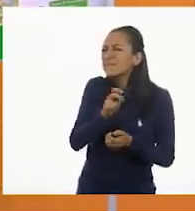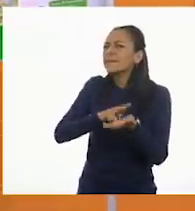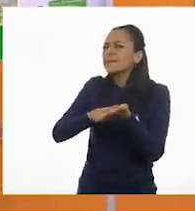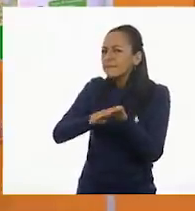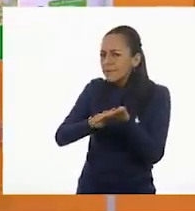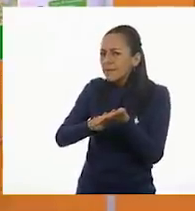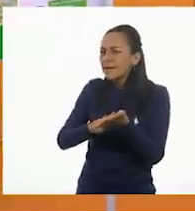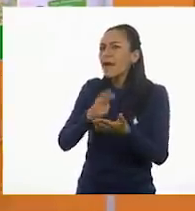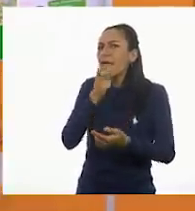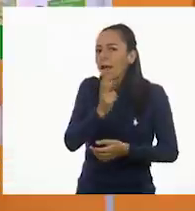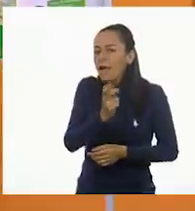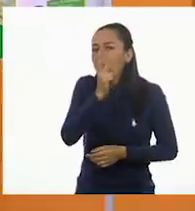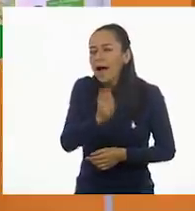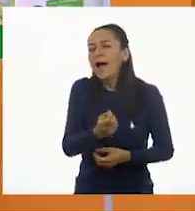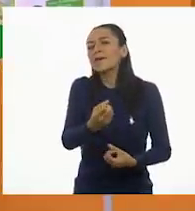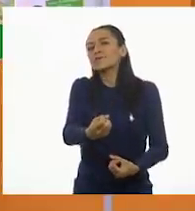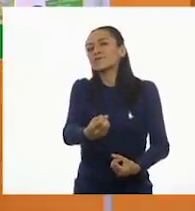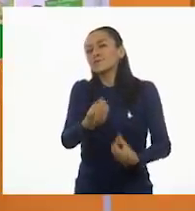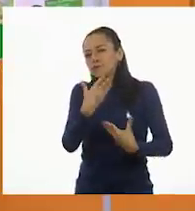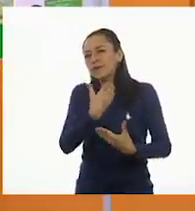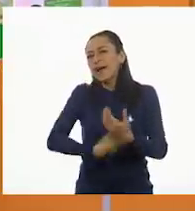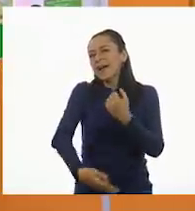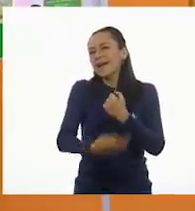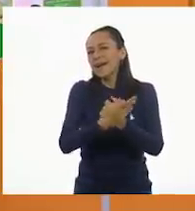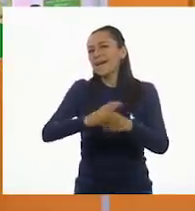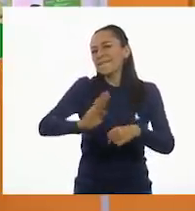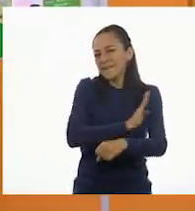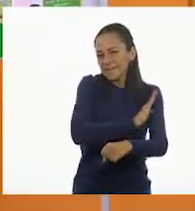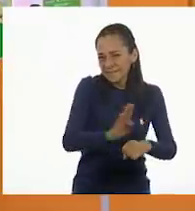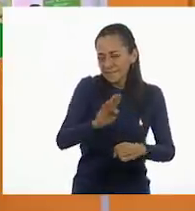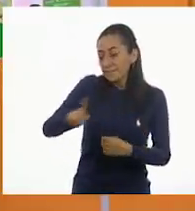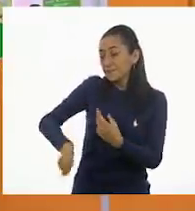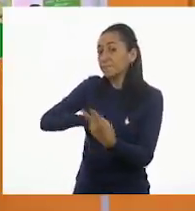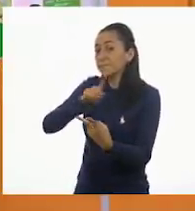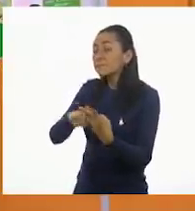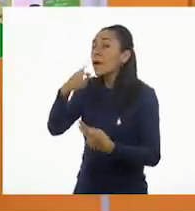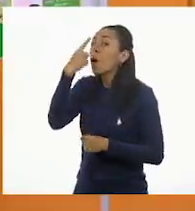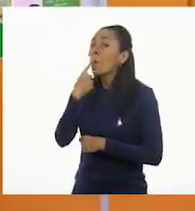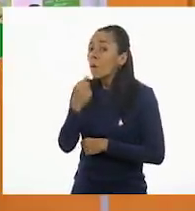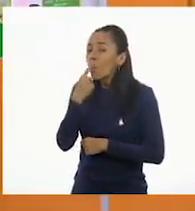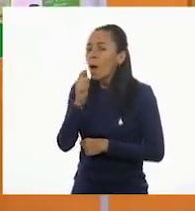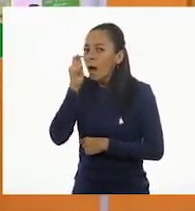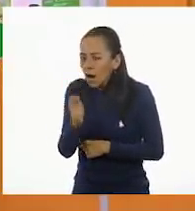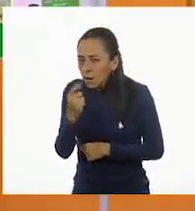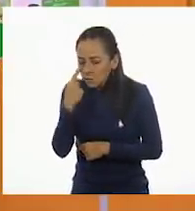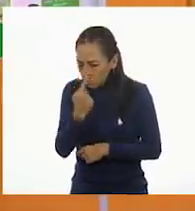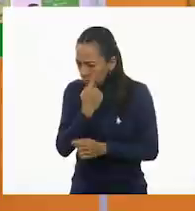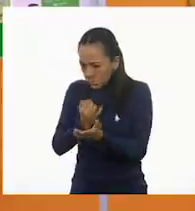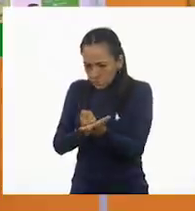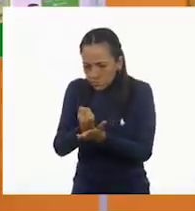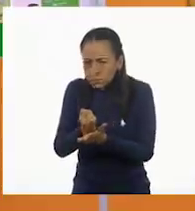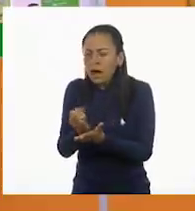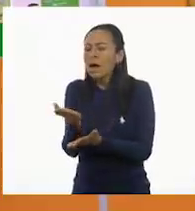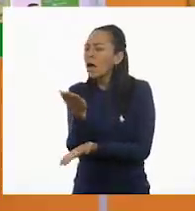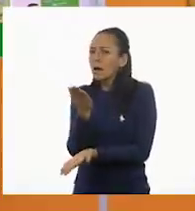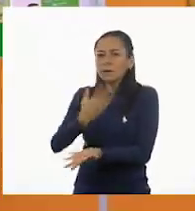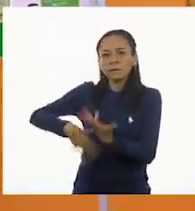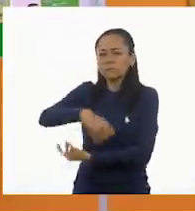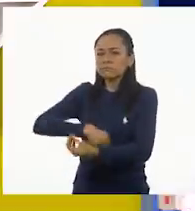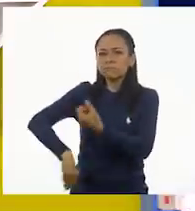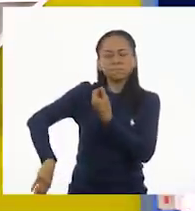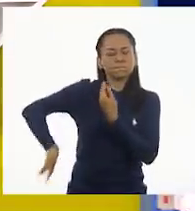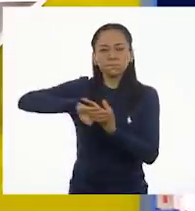nos beneficia y la roja representa una decisión que puede afectarnos o afectar a